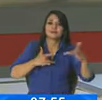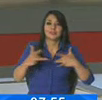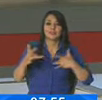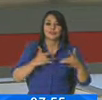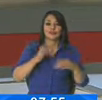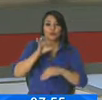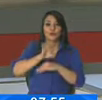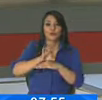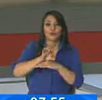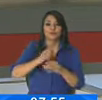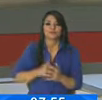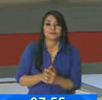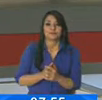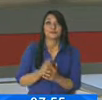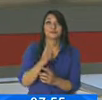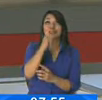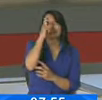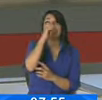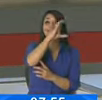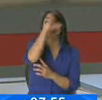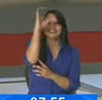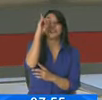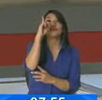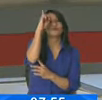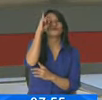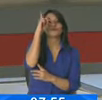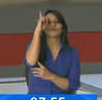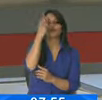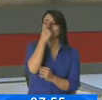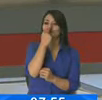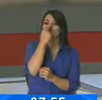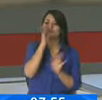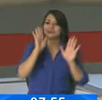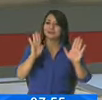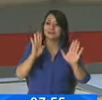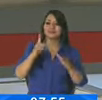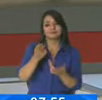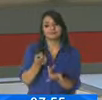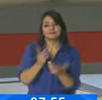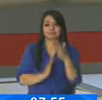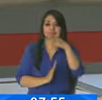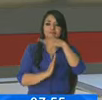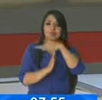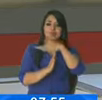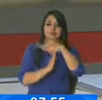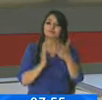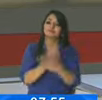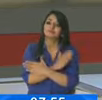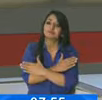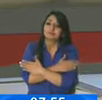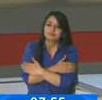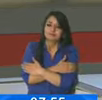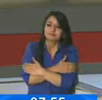país. Seguramente con Ernesto Albán, ya lo dijimos, estará haciendo las famosas estampas quiteñas. Que haya paz y un abrazo grande a la familia.